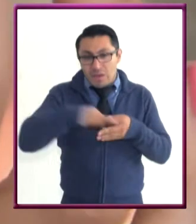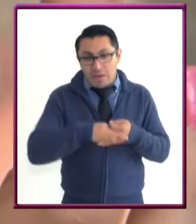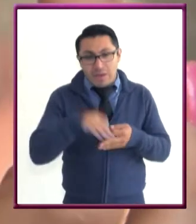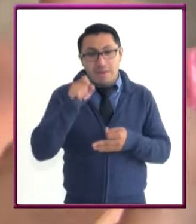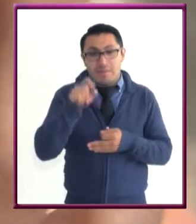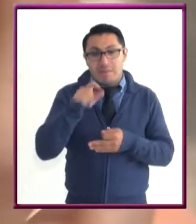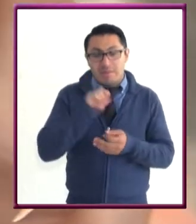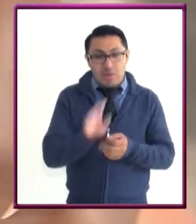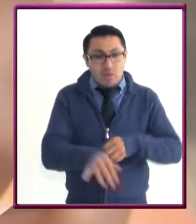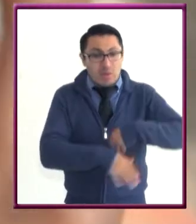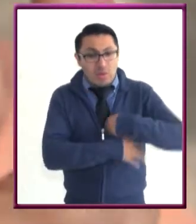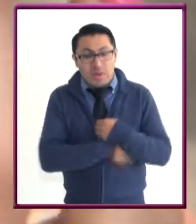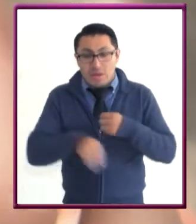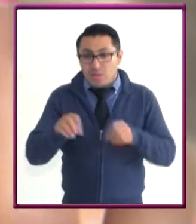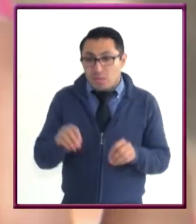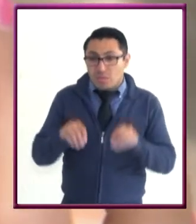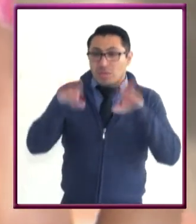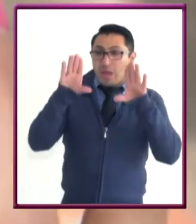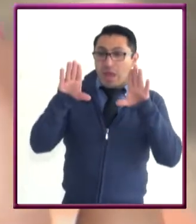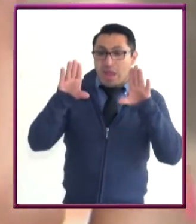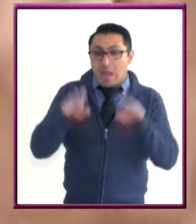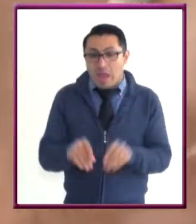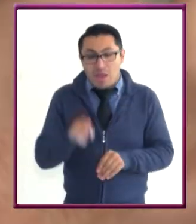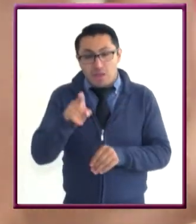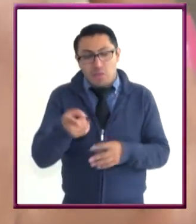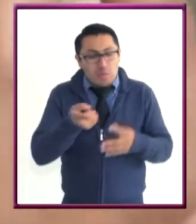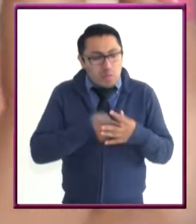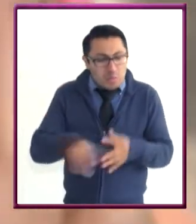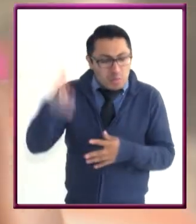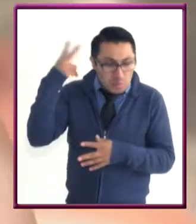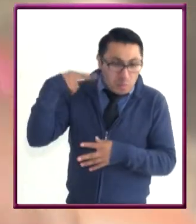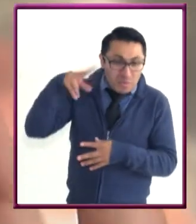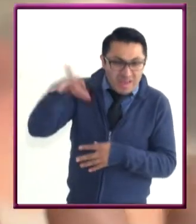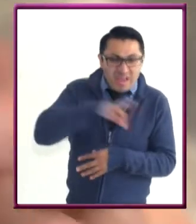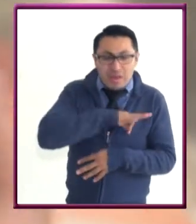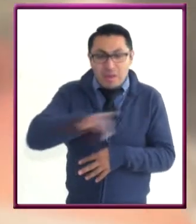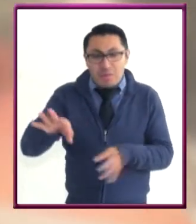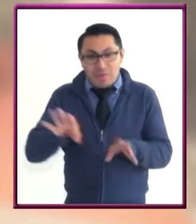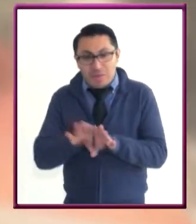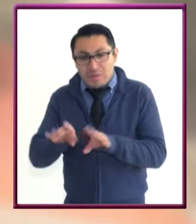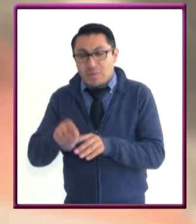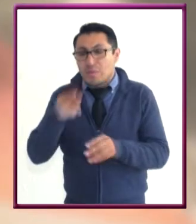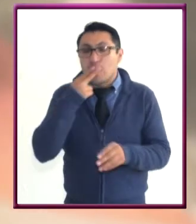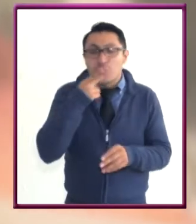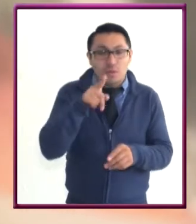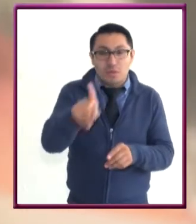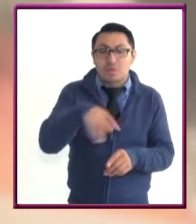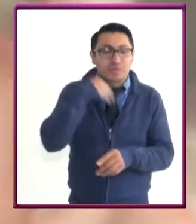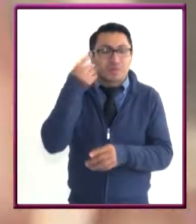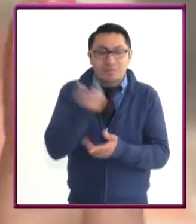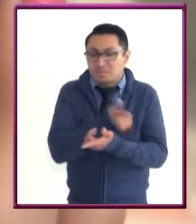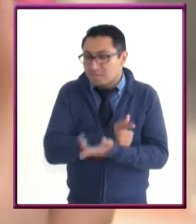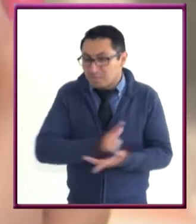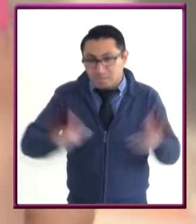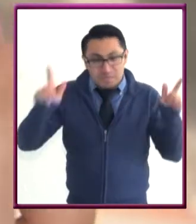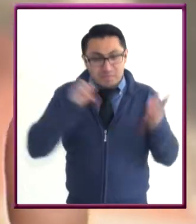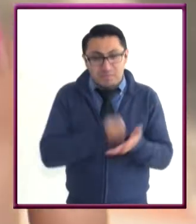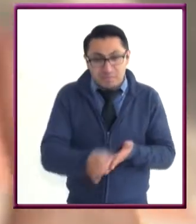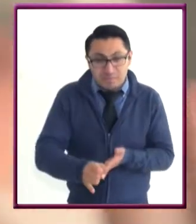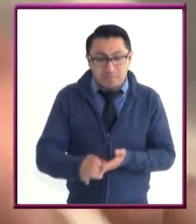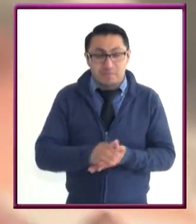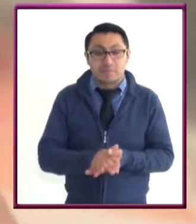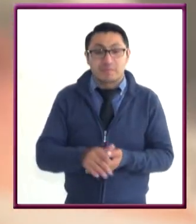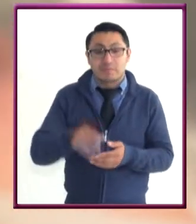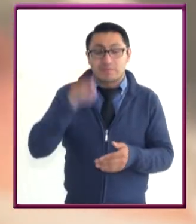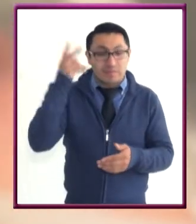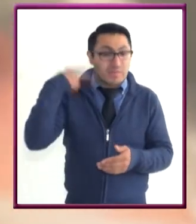ahí mismo lo reservas, lo enciendes, lo apagas, inicias tu viaje y lo puedes tomar y llevarlo a donde tú necesites. Y para